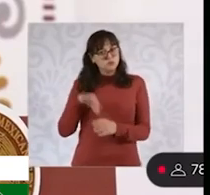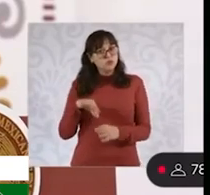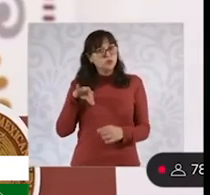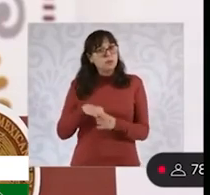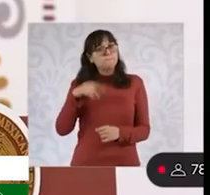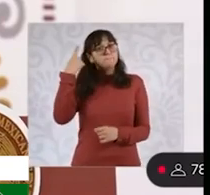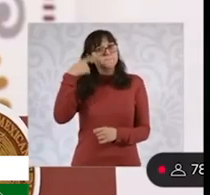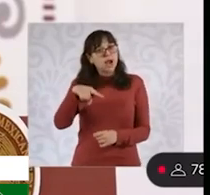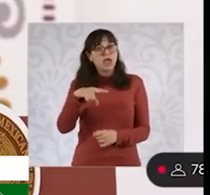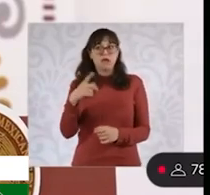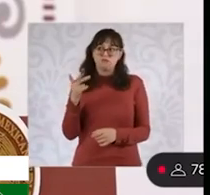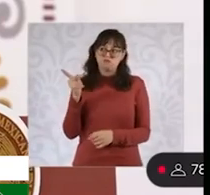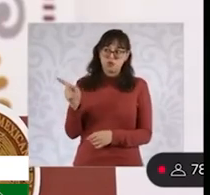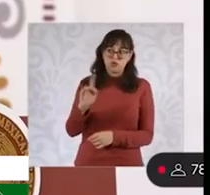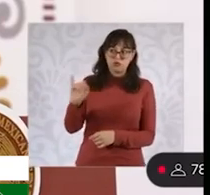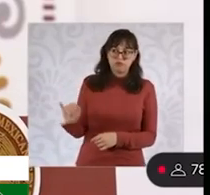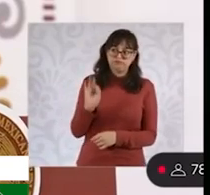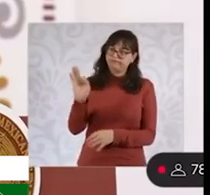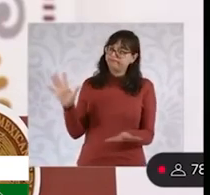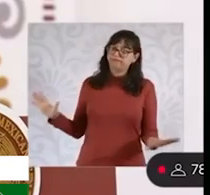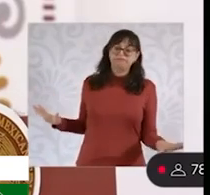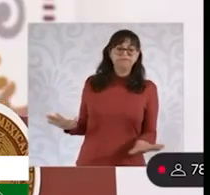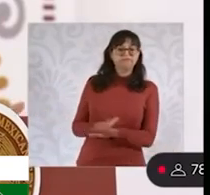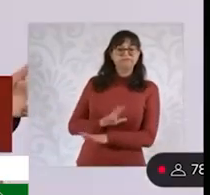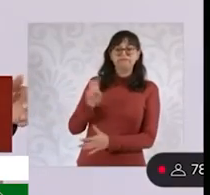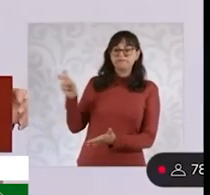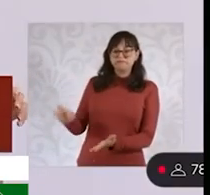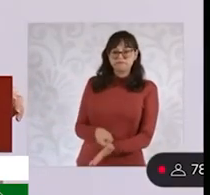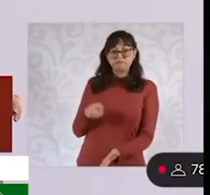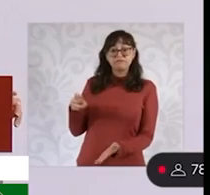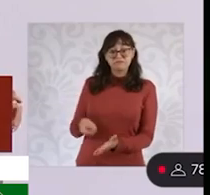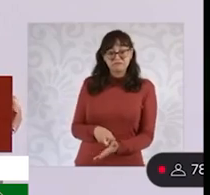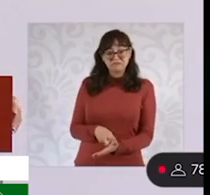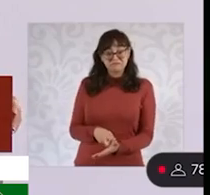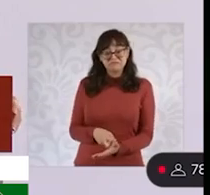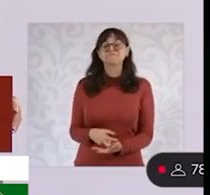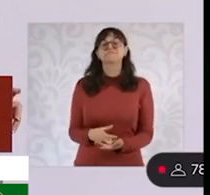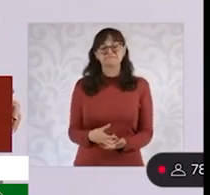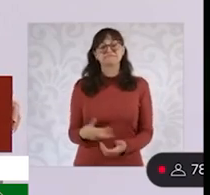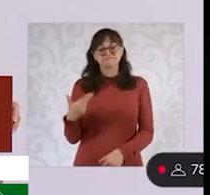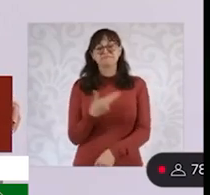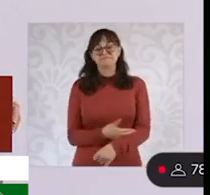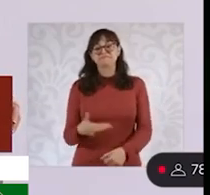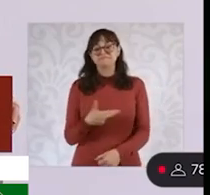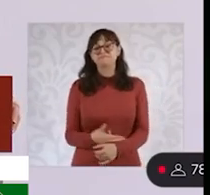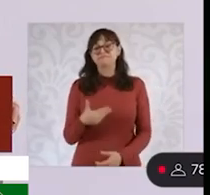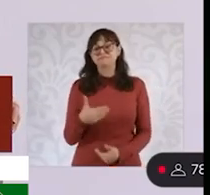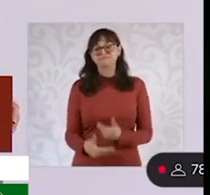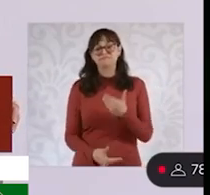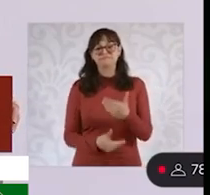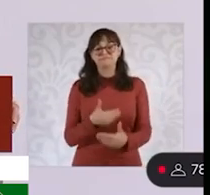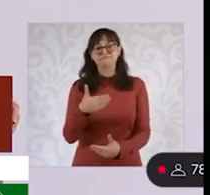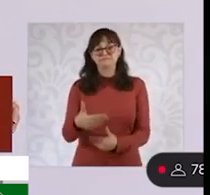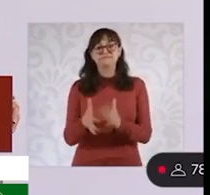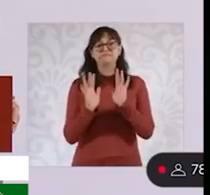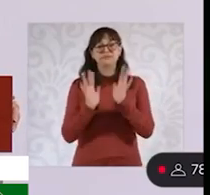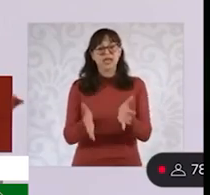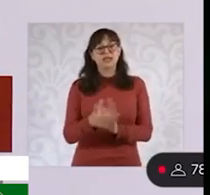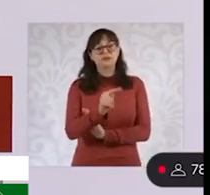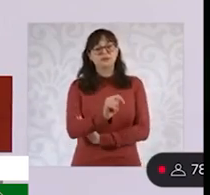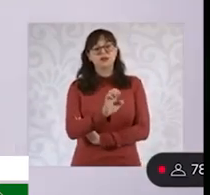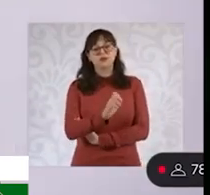Judicial y esta continúa por la resolución del Tribunal Electoral.